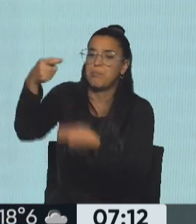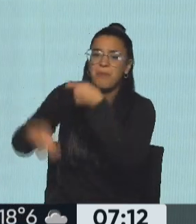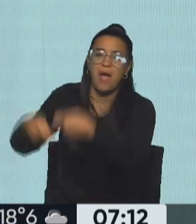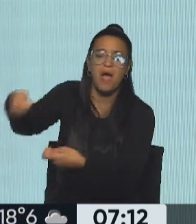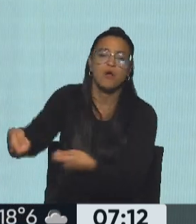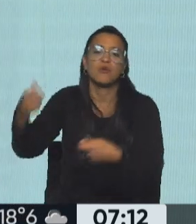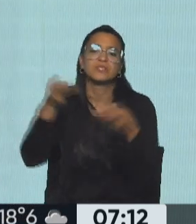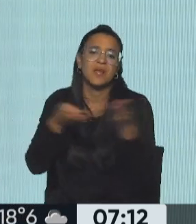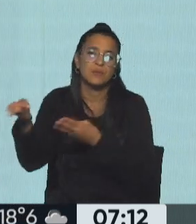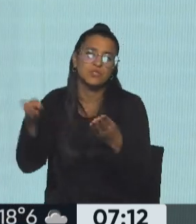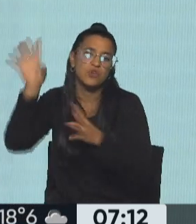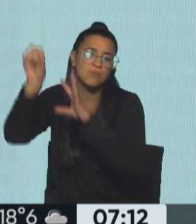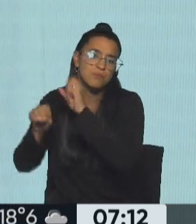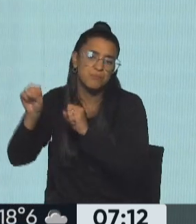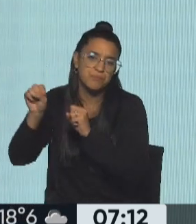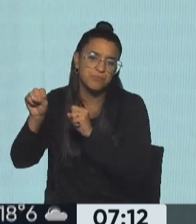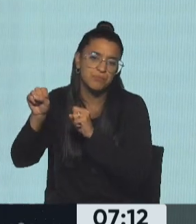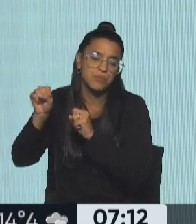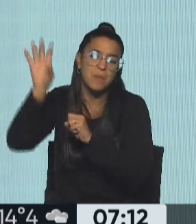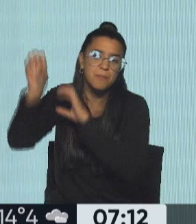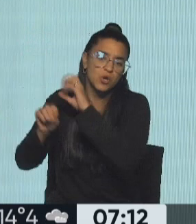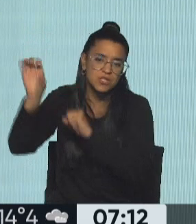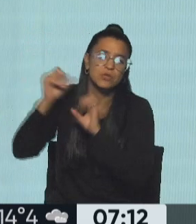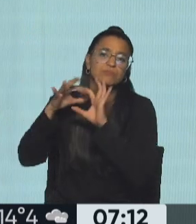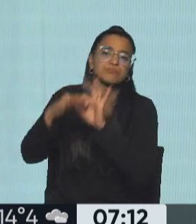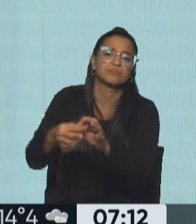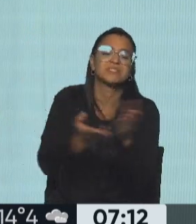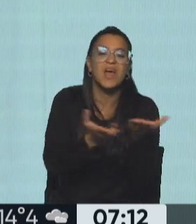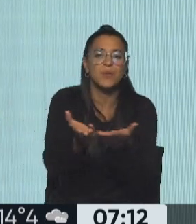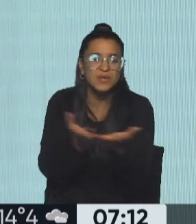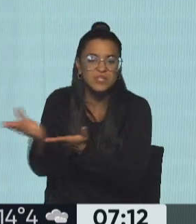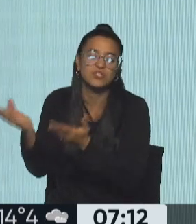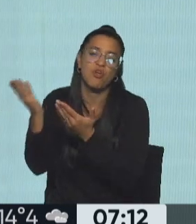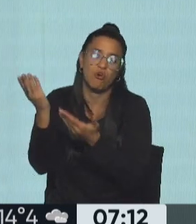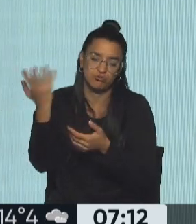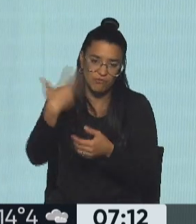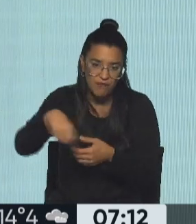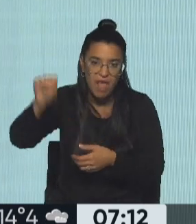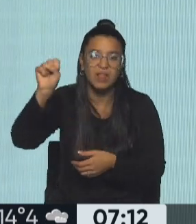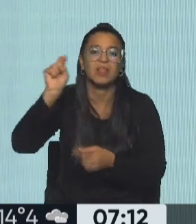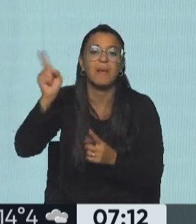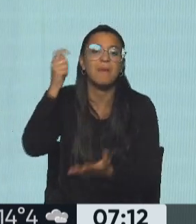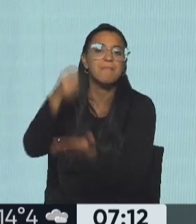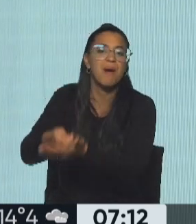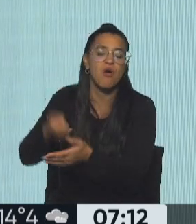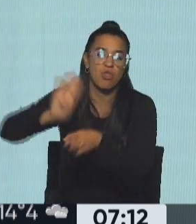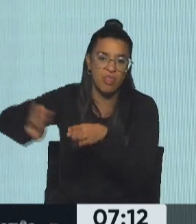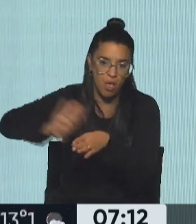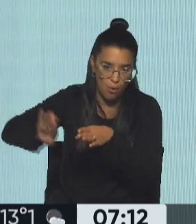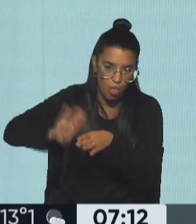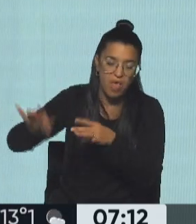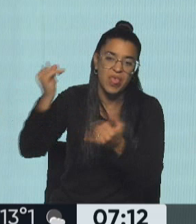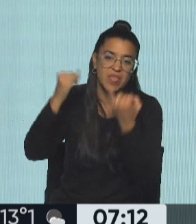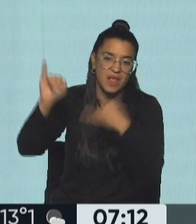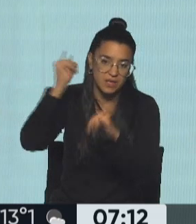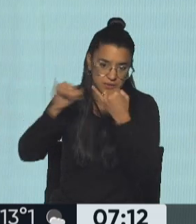servicios de importaciones perdón de importaciones vinculadas a servicios y fletes y pago de deuda No es cierto de